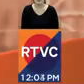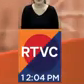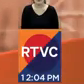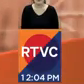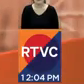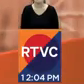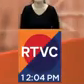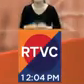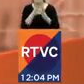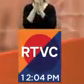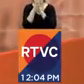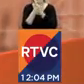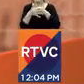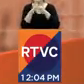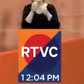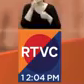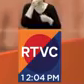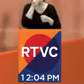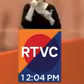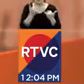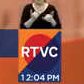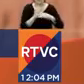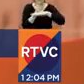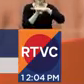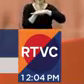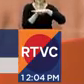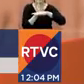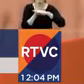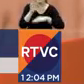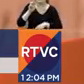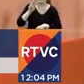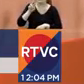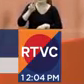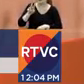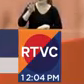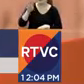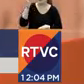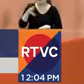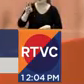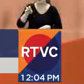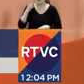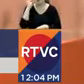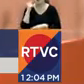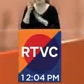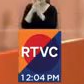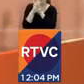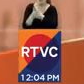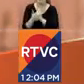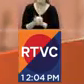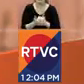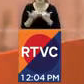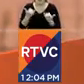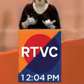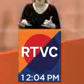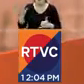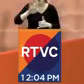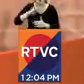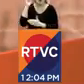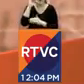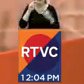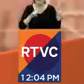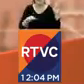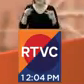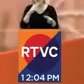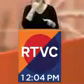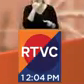Esto es RTVC Noticias del Mediodía, conectados 24/7, y el país sigue esperando la decisión de la juez del caso por el homicidio de Mauricio Leal y